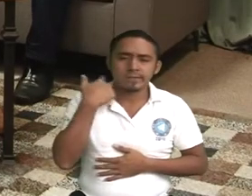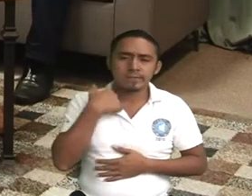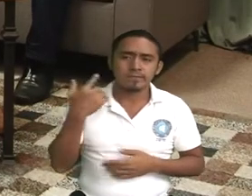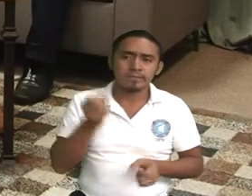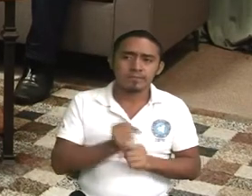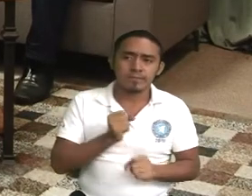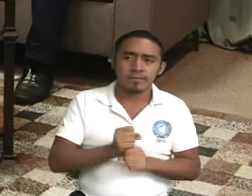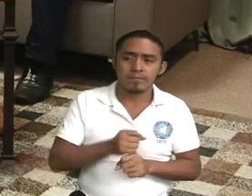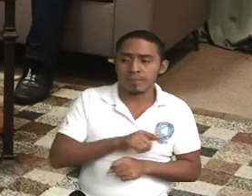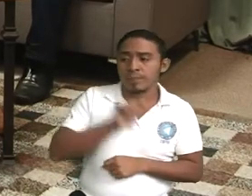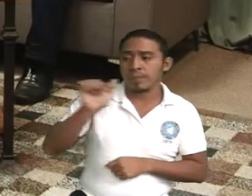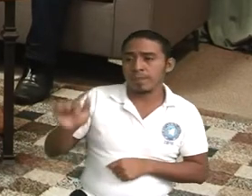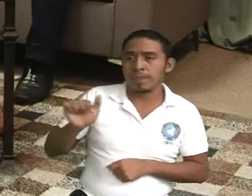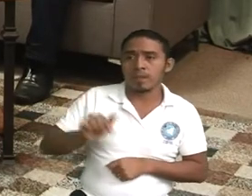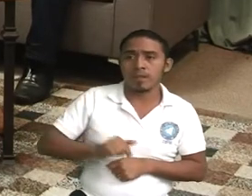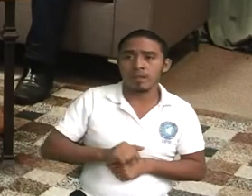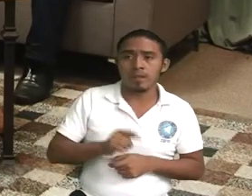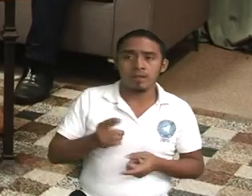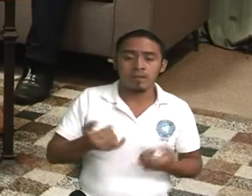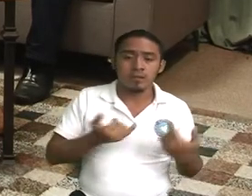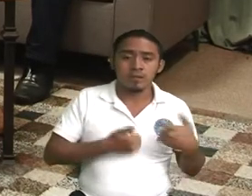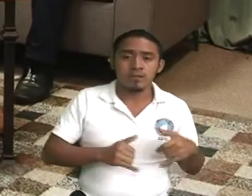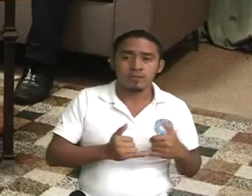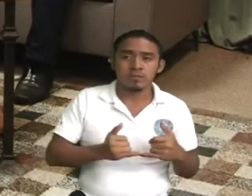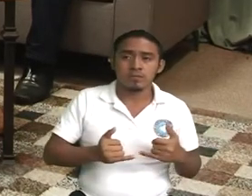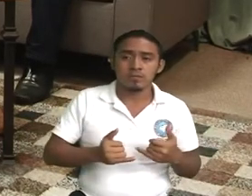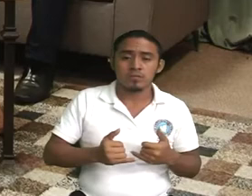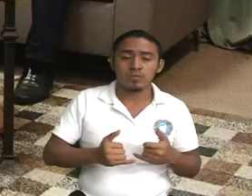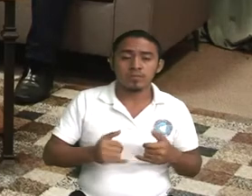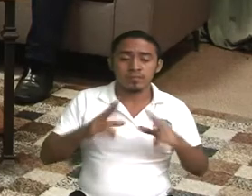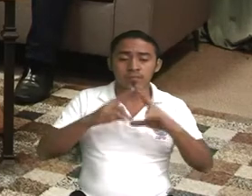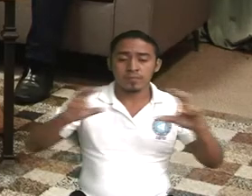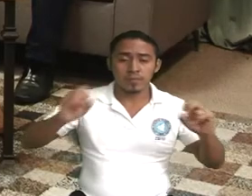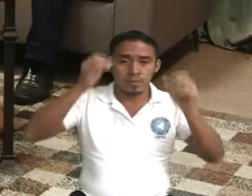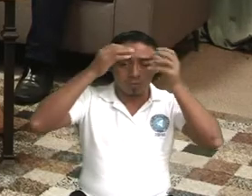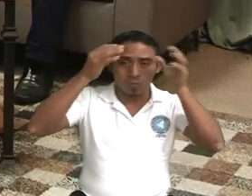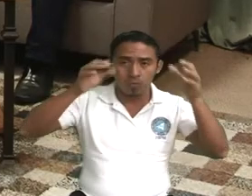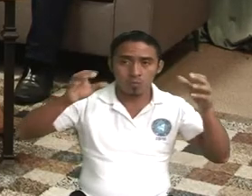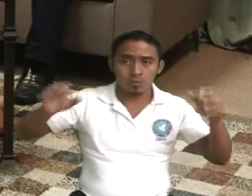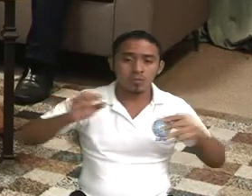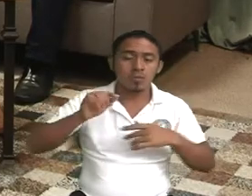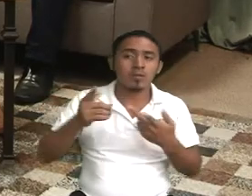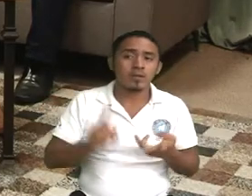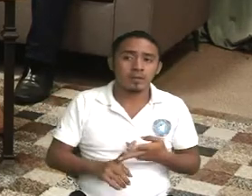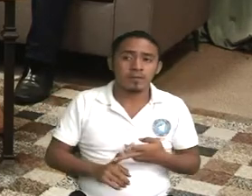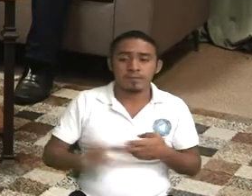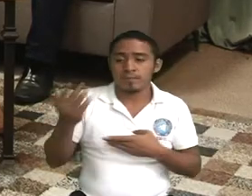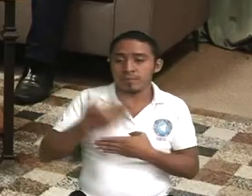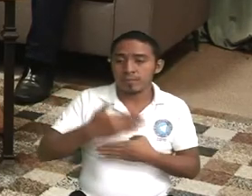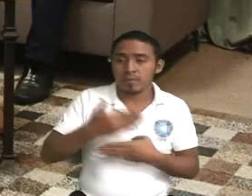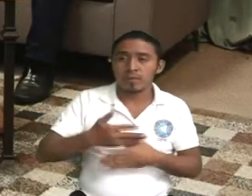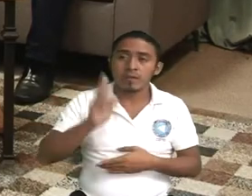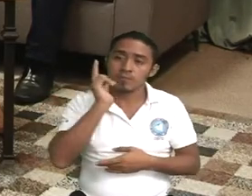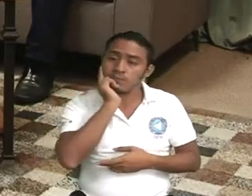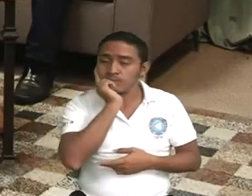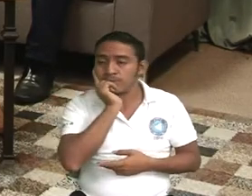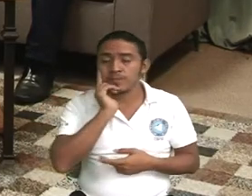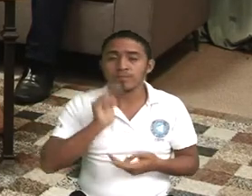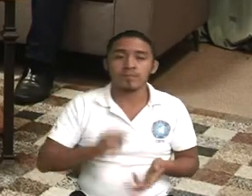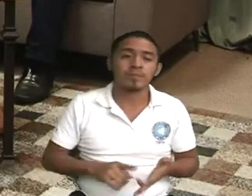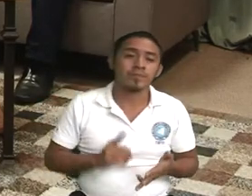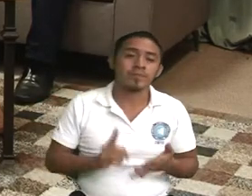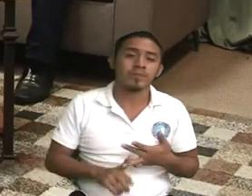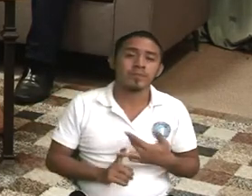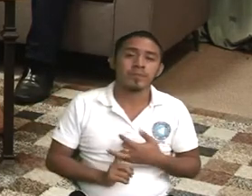con el Instituto Nicaragüense de Cultura, ¿verdad? Porque el turismo también tiene que ver con la cultura, con el Teatro Nacional Rubén Darío,